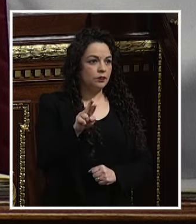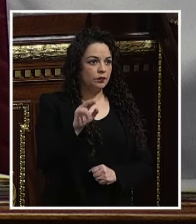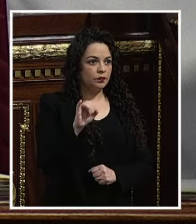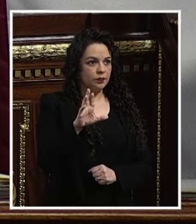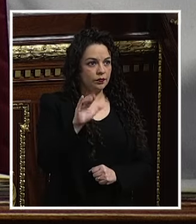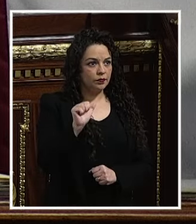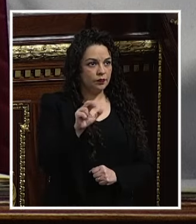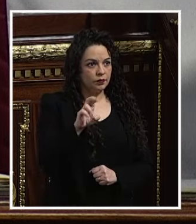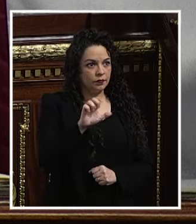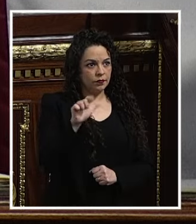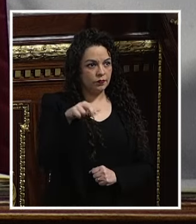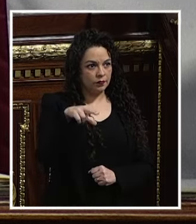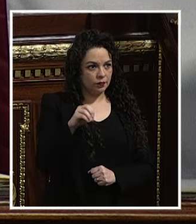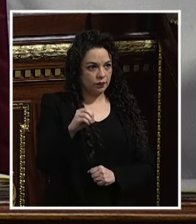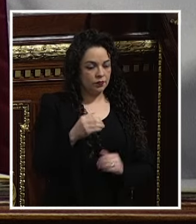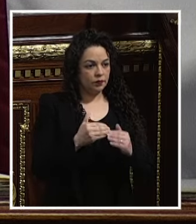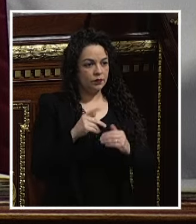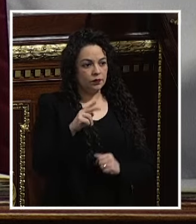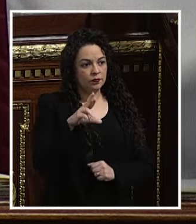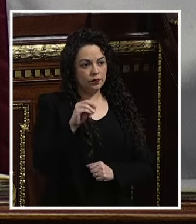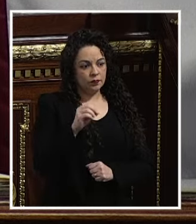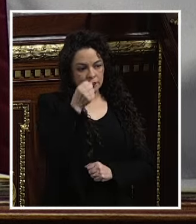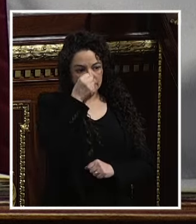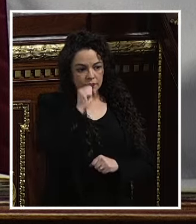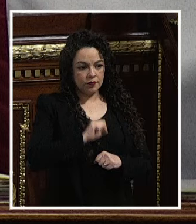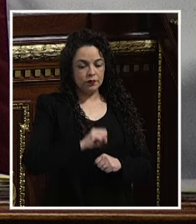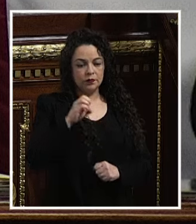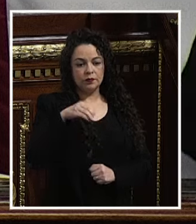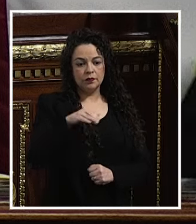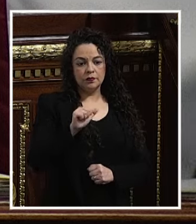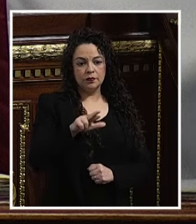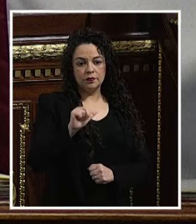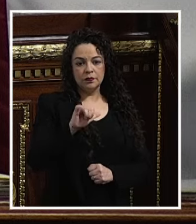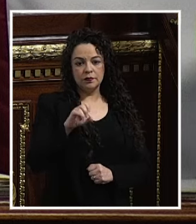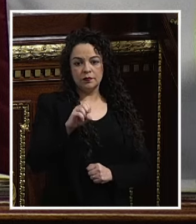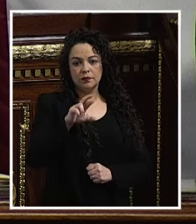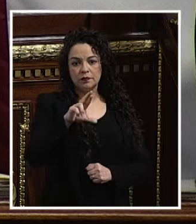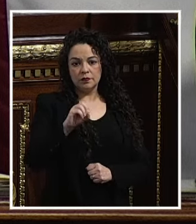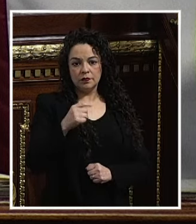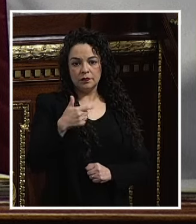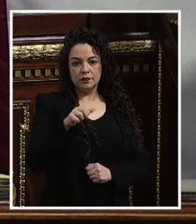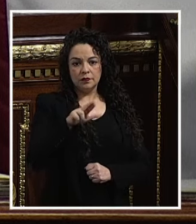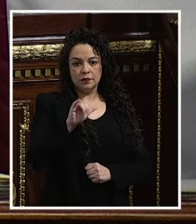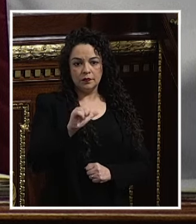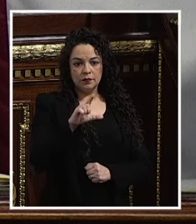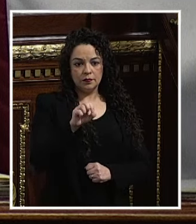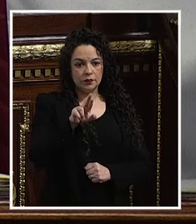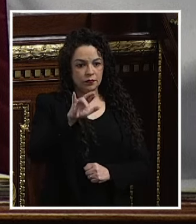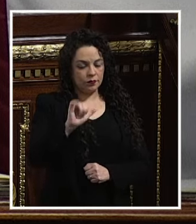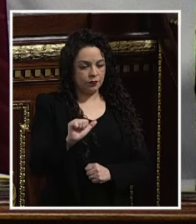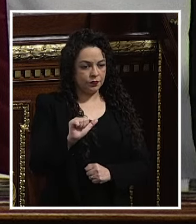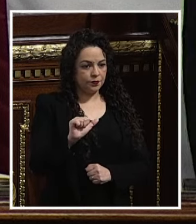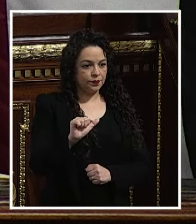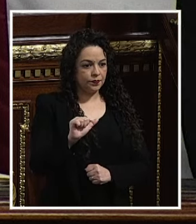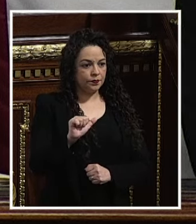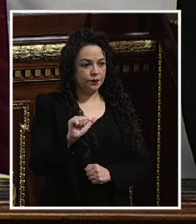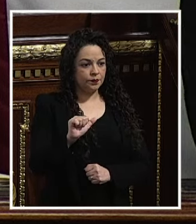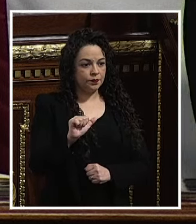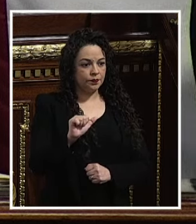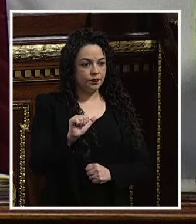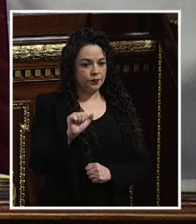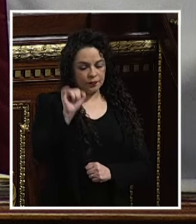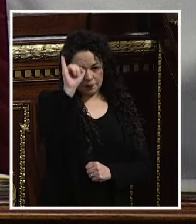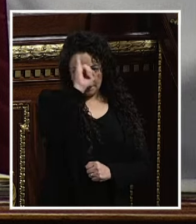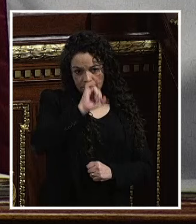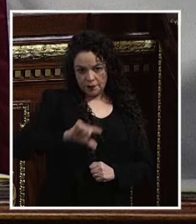Arellano. Y prosecretario, Omar Alejandro García Loria. Comuníquese al Jefe